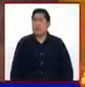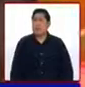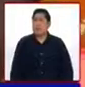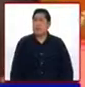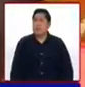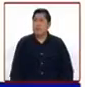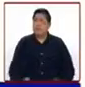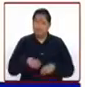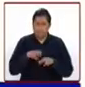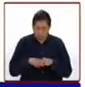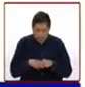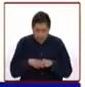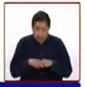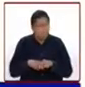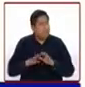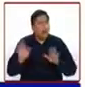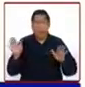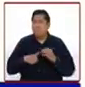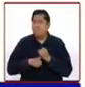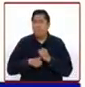Ahí me siento, me baño.